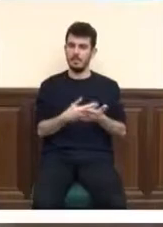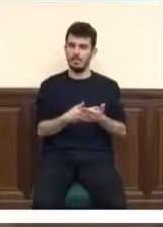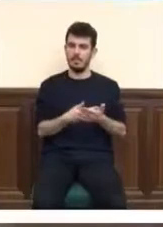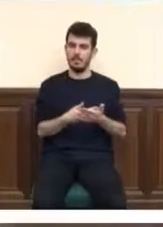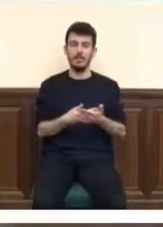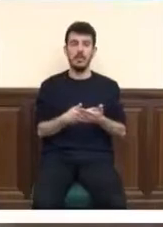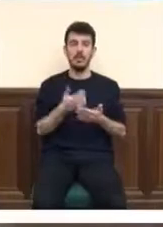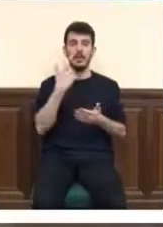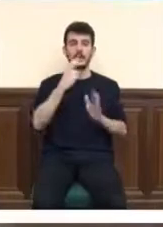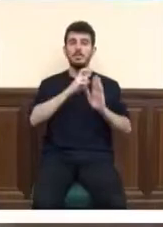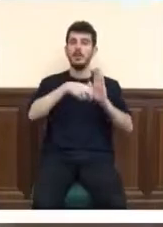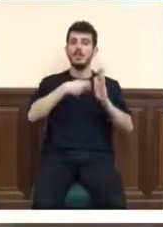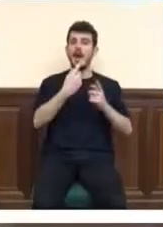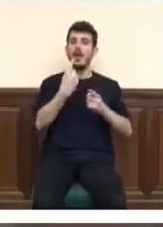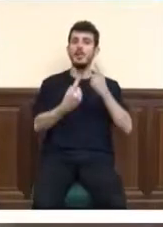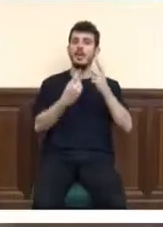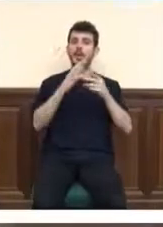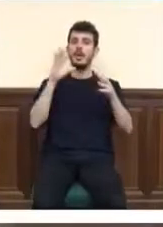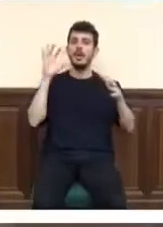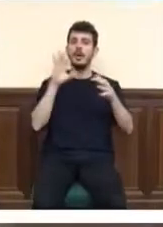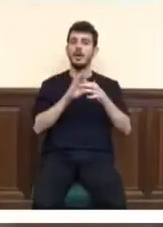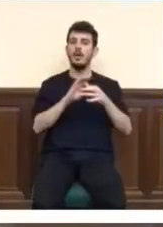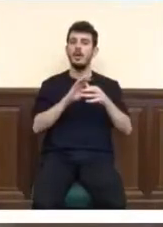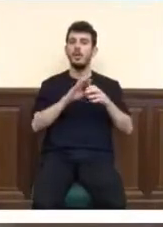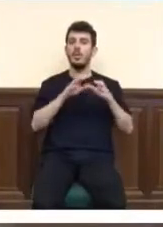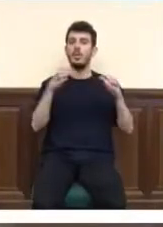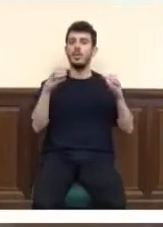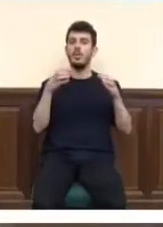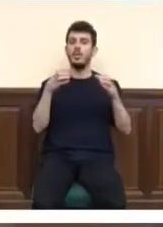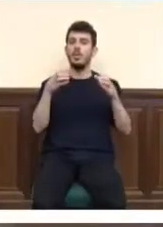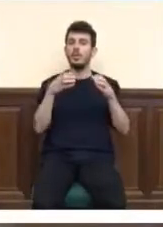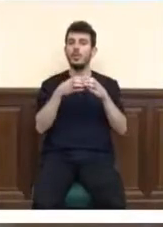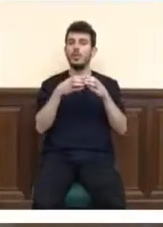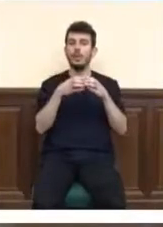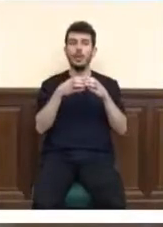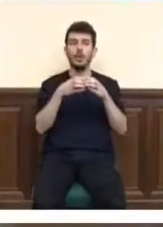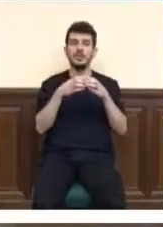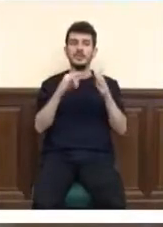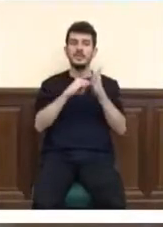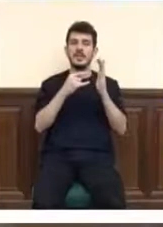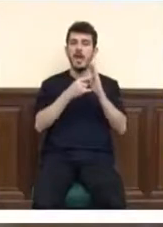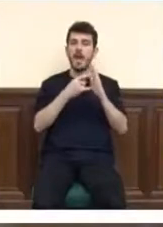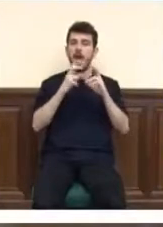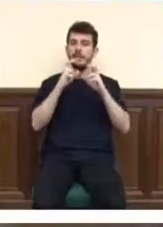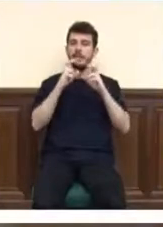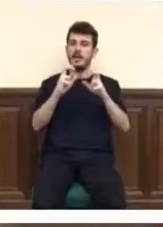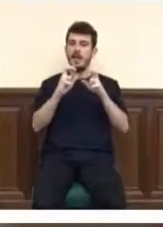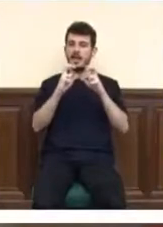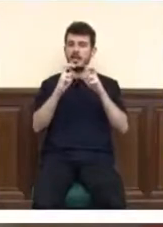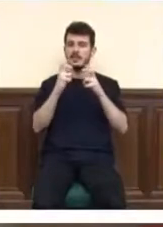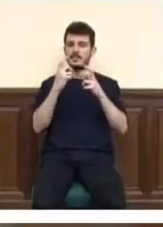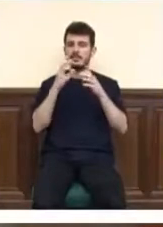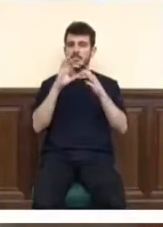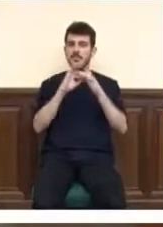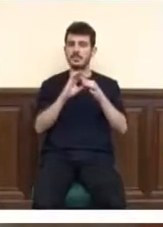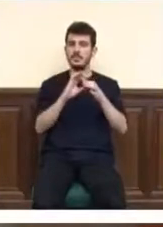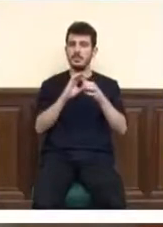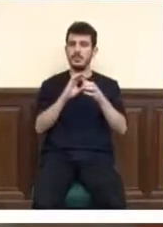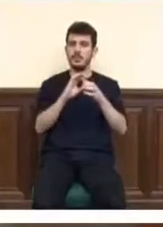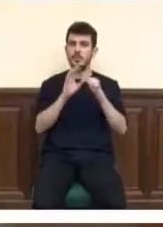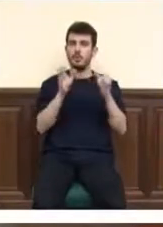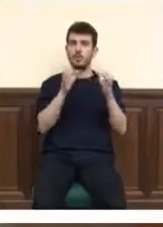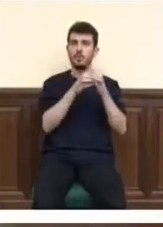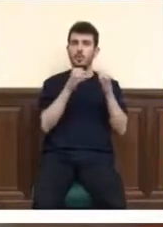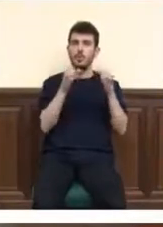había alguna enmienda relacionada con los grupos, con el sistema de cercanías por parte de los grupos